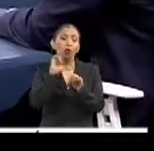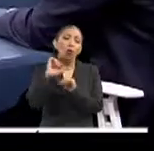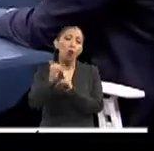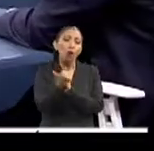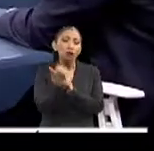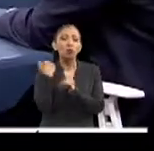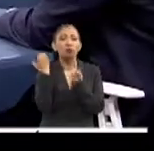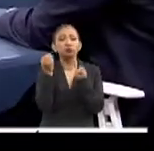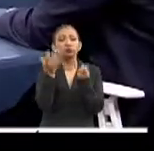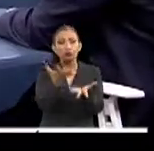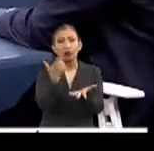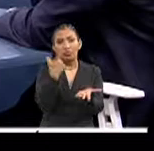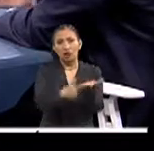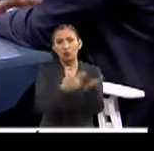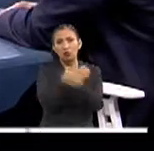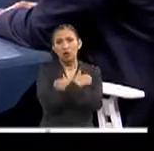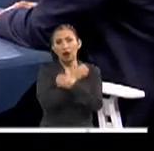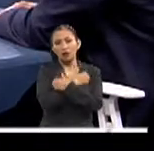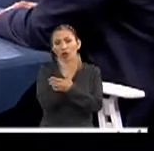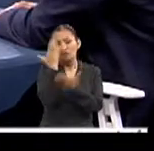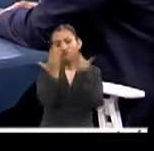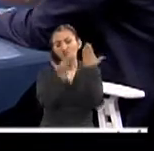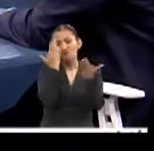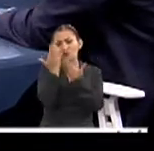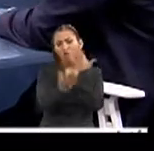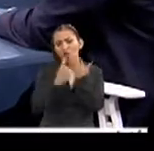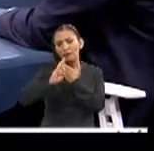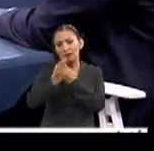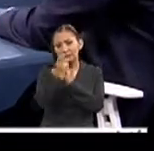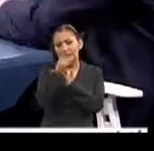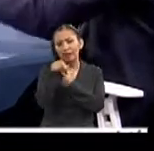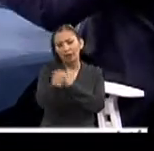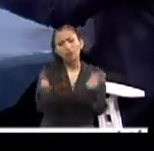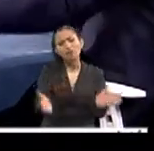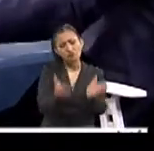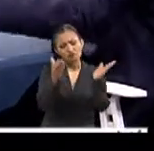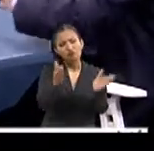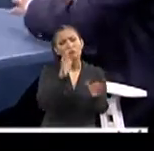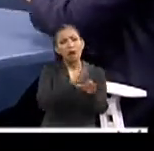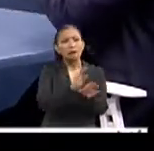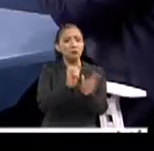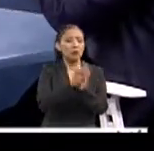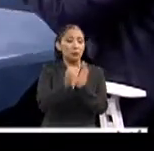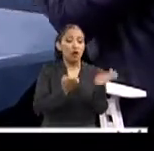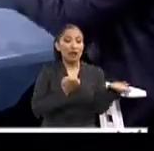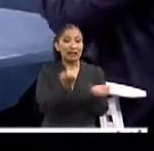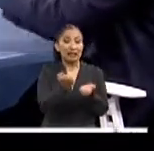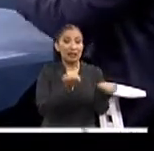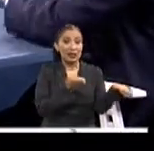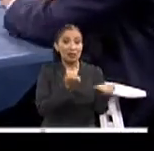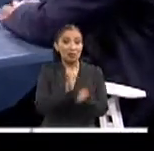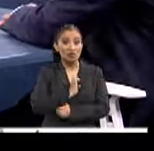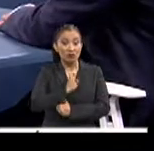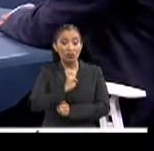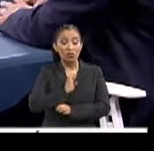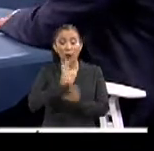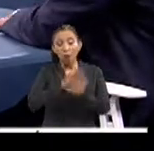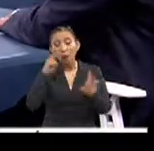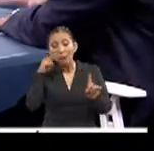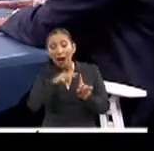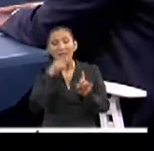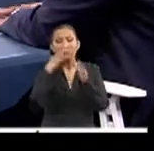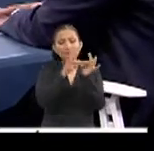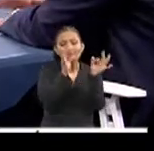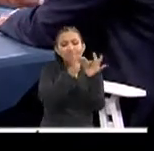tipo de aportaciones dentro de la educación continua de muchas universidades, uh-huh, que fomenta, sobre todo en el caso de entrenadores, como una visión más o menos